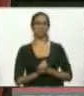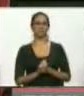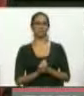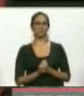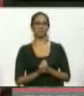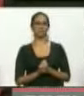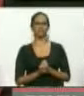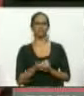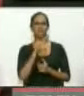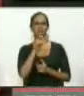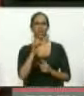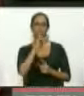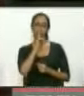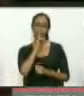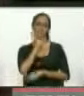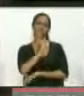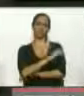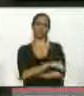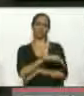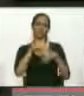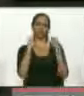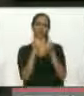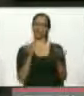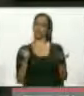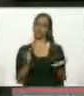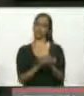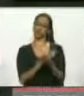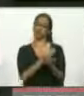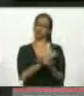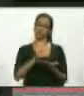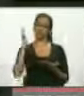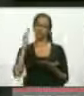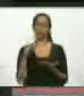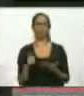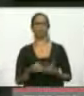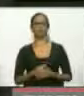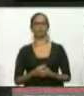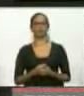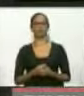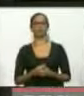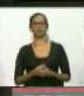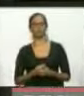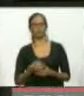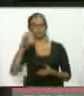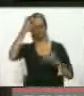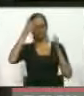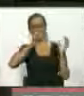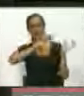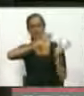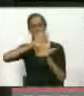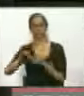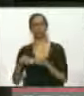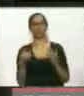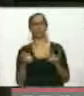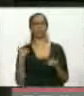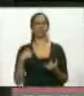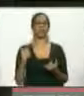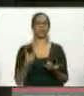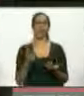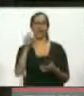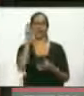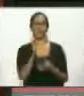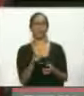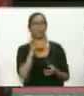la gente se quedó callada se organizó este cupo de té destronó y ahorita que queda un personaje un